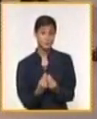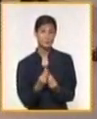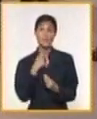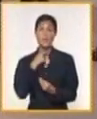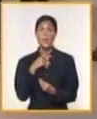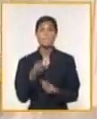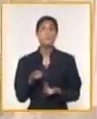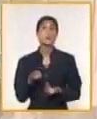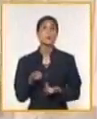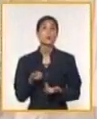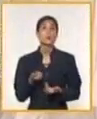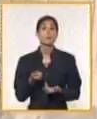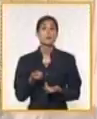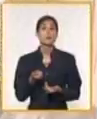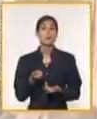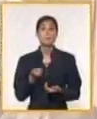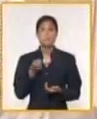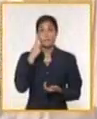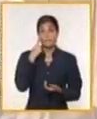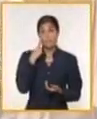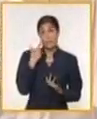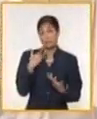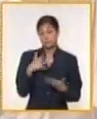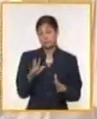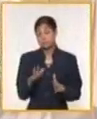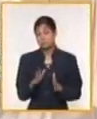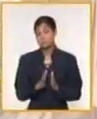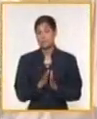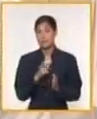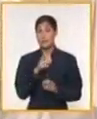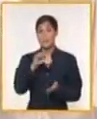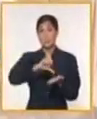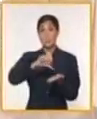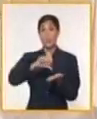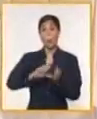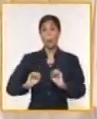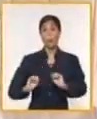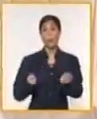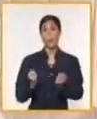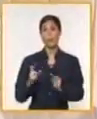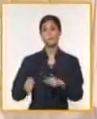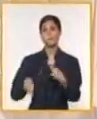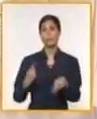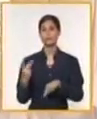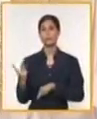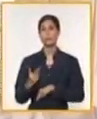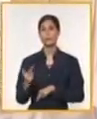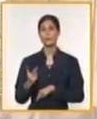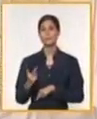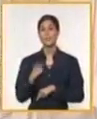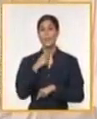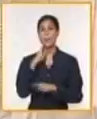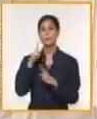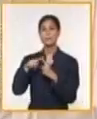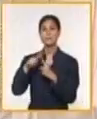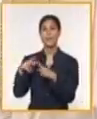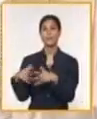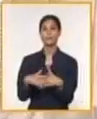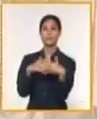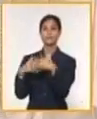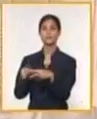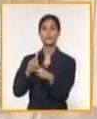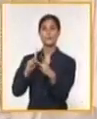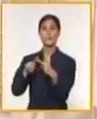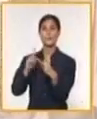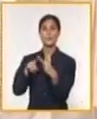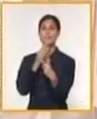interviniera más allá de Israel? Tendría que Irán enfrentarse a los dos. Esto sería algo interesante. En el discurso, como tú planteabas,